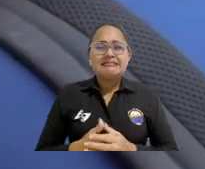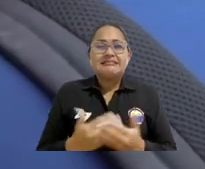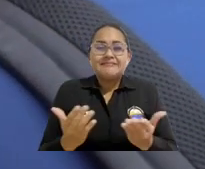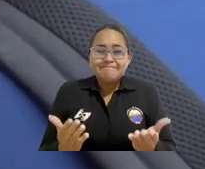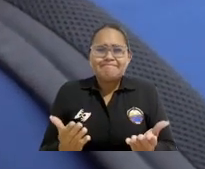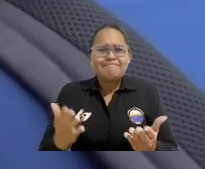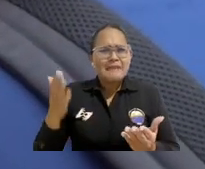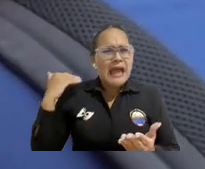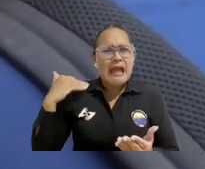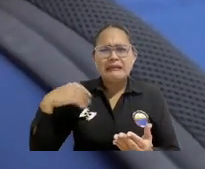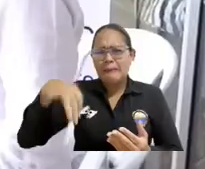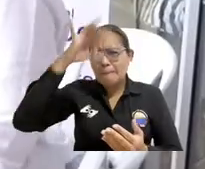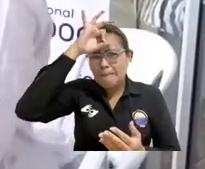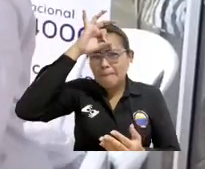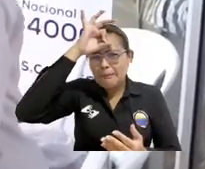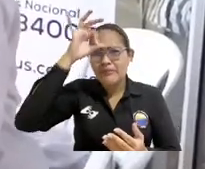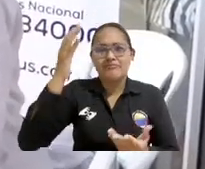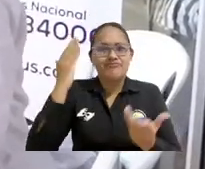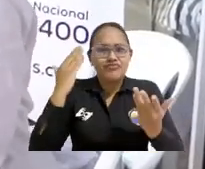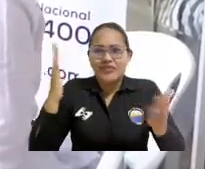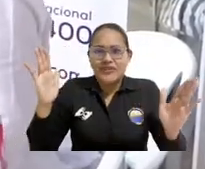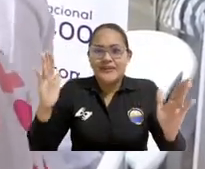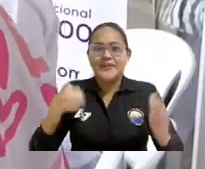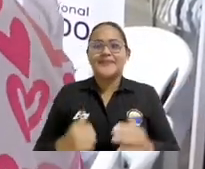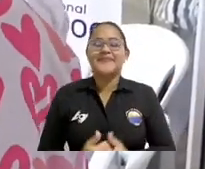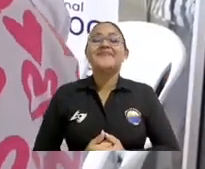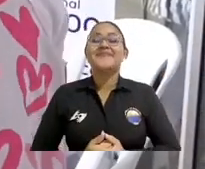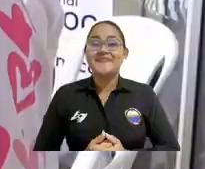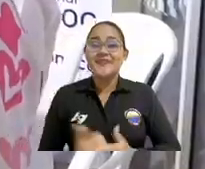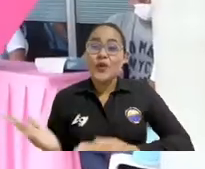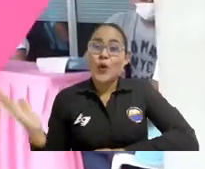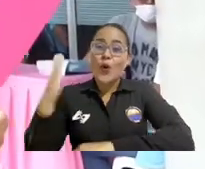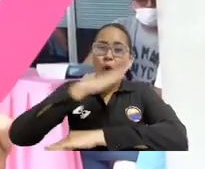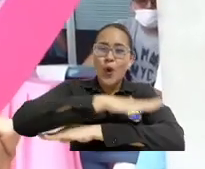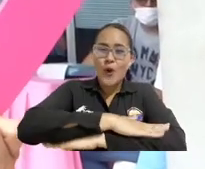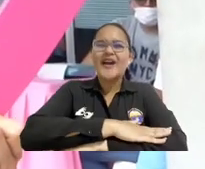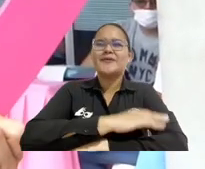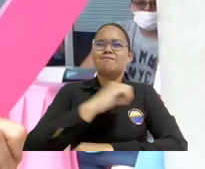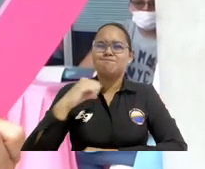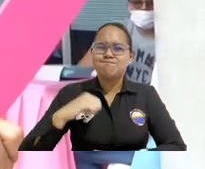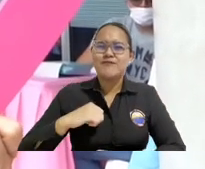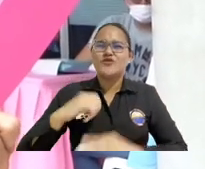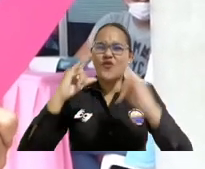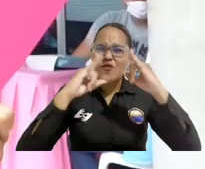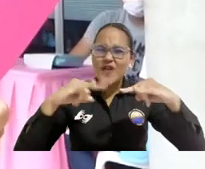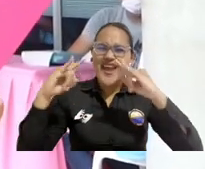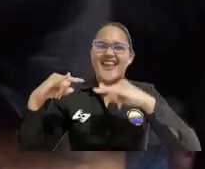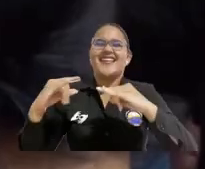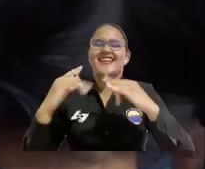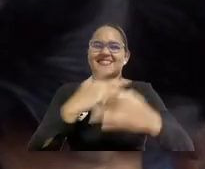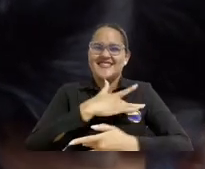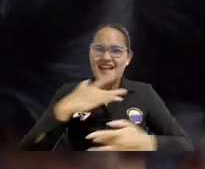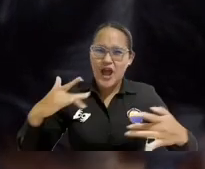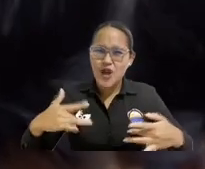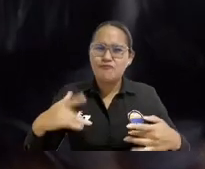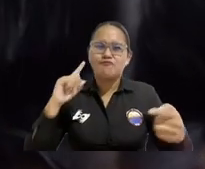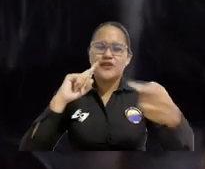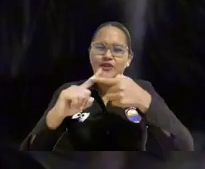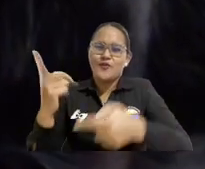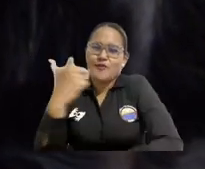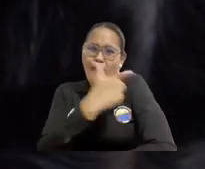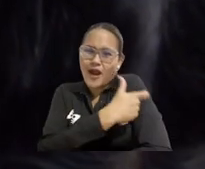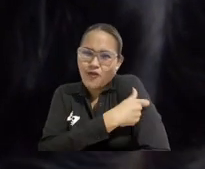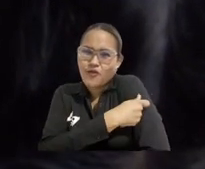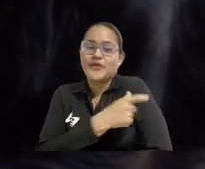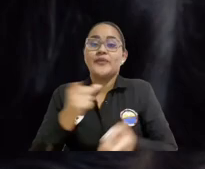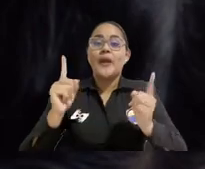hace a uno entender muchas cosas que tal vez uno ignora o desconoce del tema. La jornada incluyó una feria de salud con